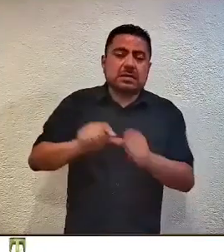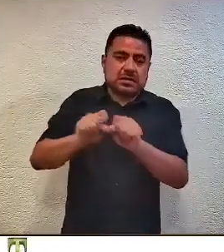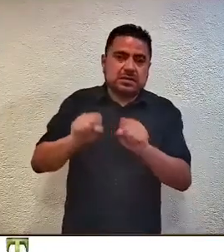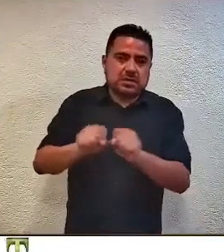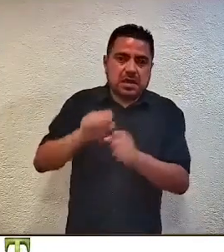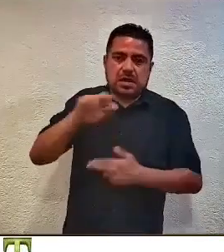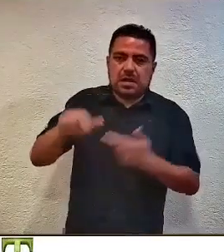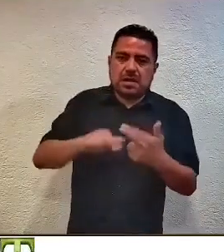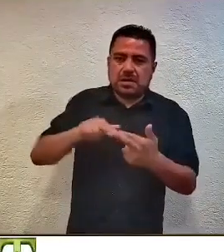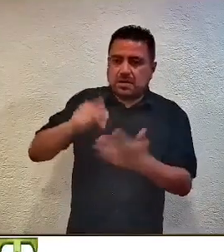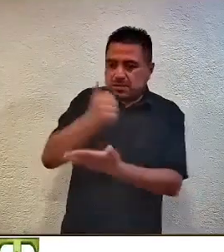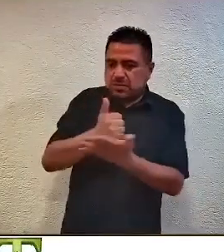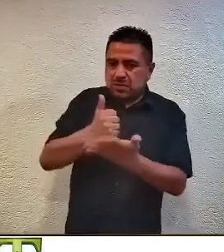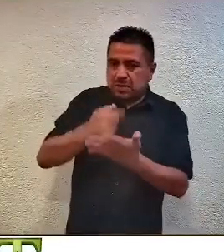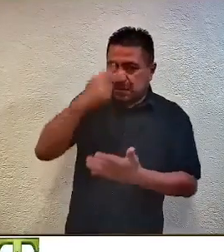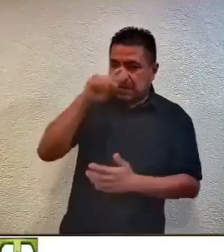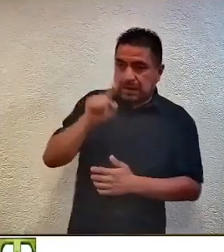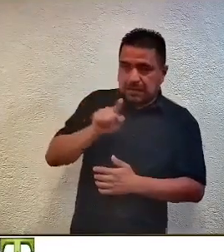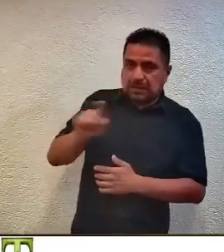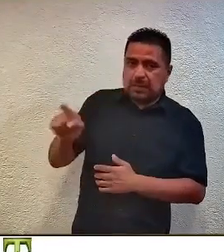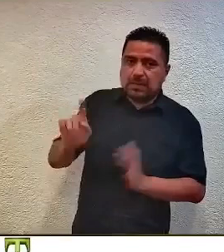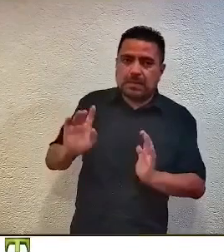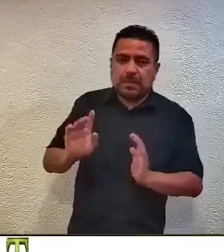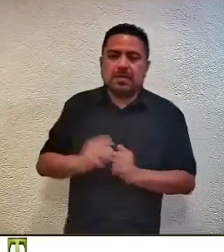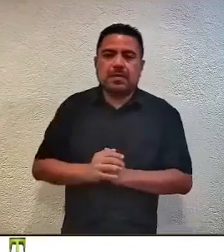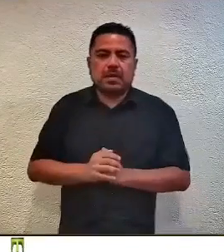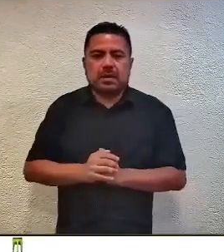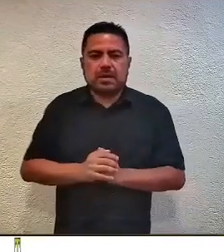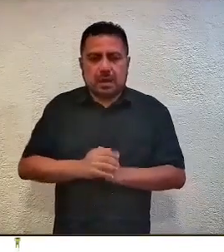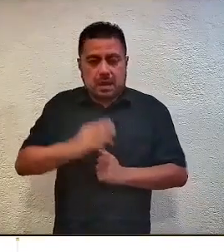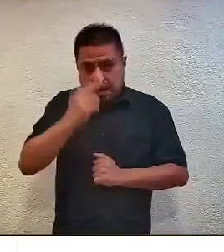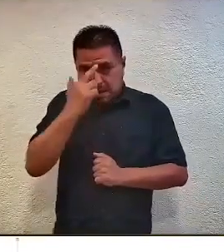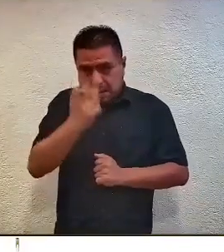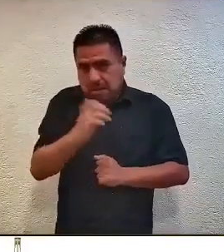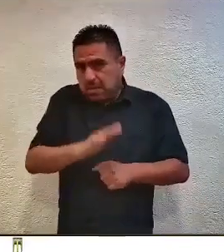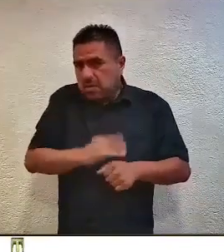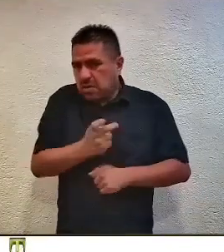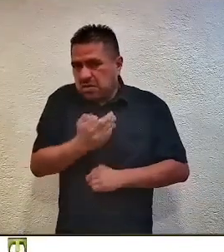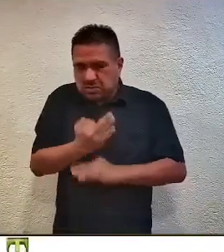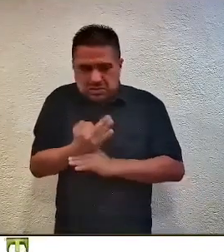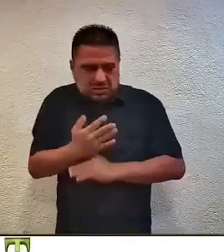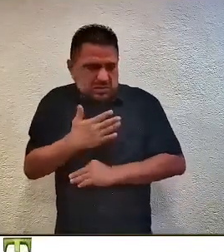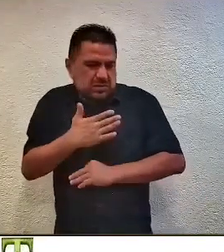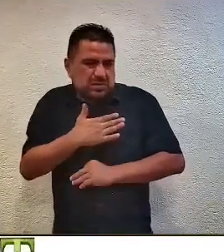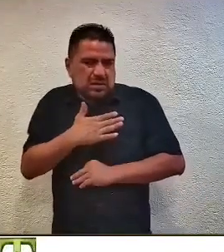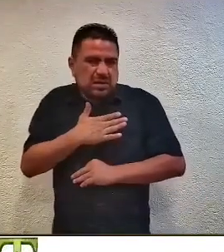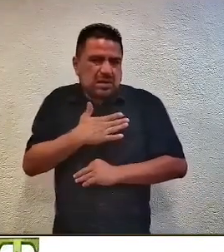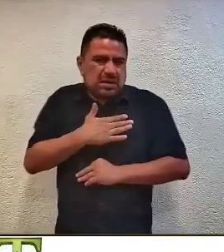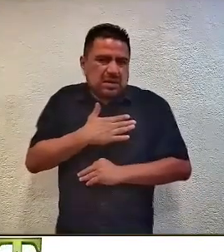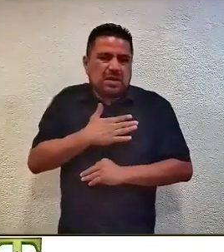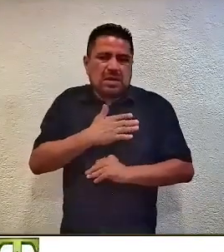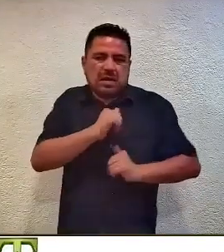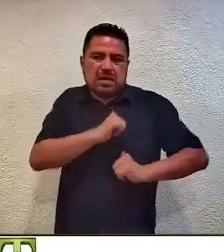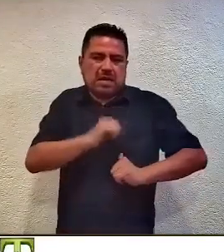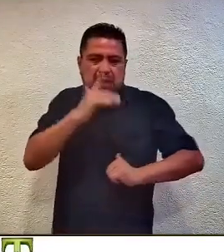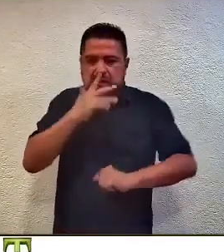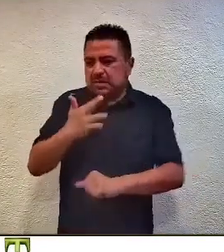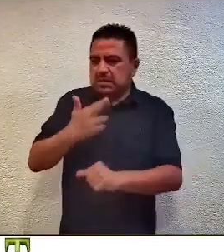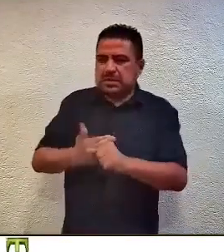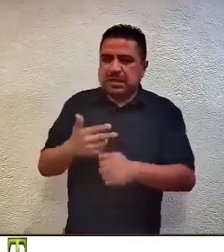Regional. Al respecto, en analogía de la razón esencial de la jurisprudencia